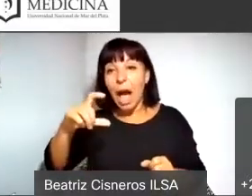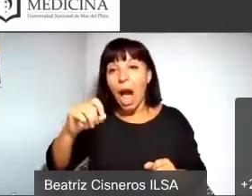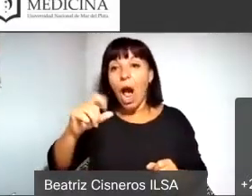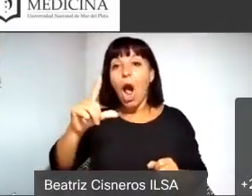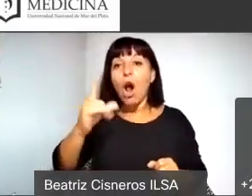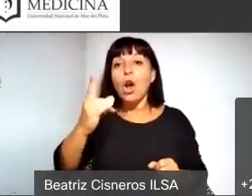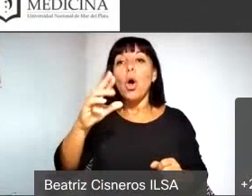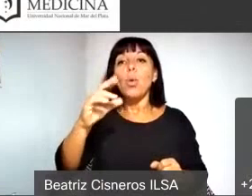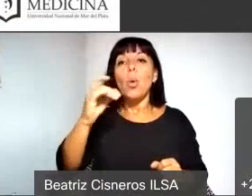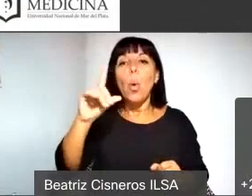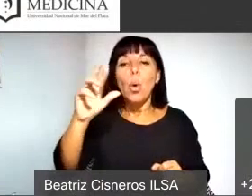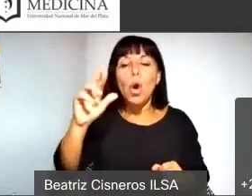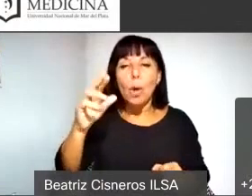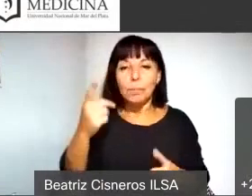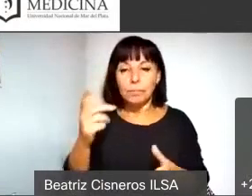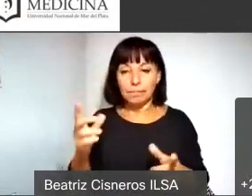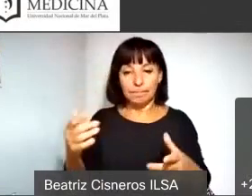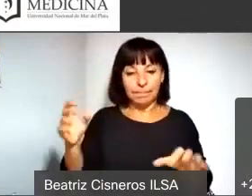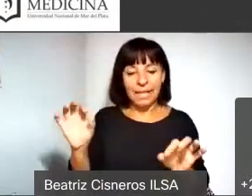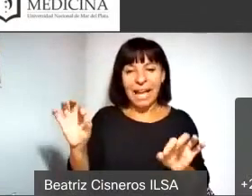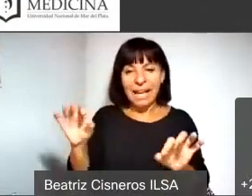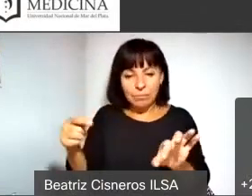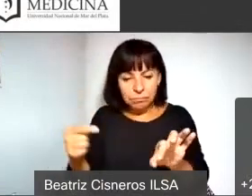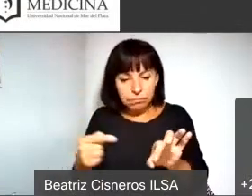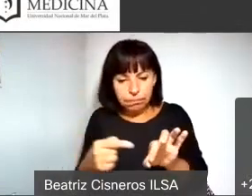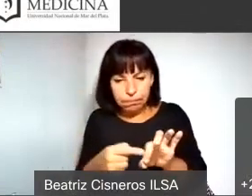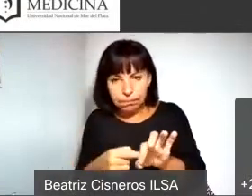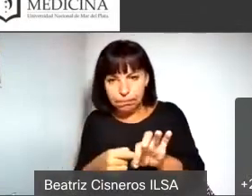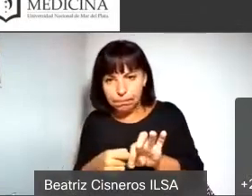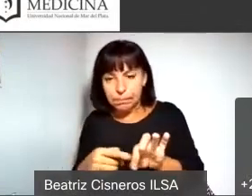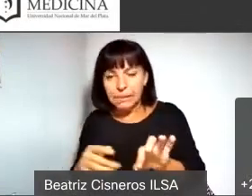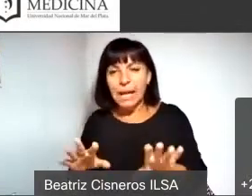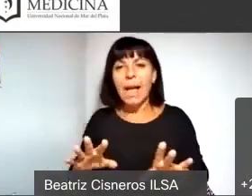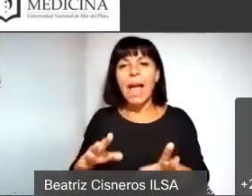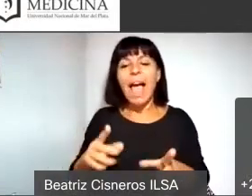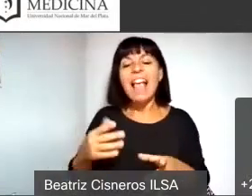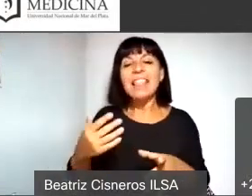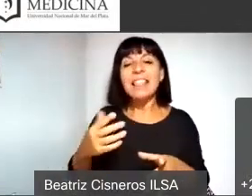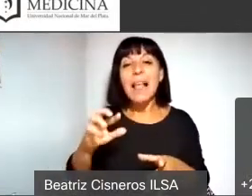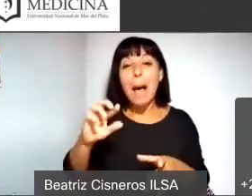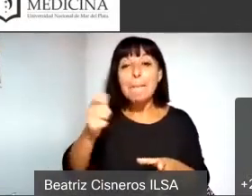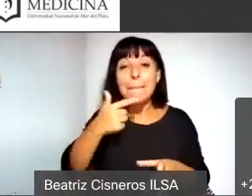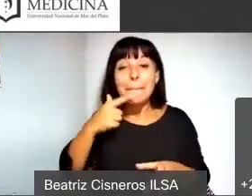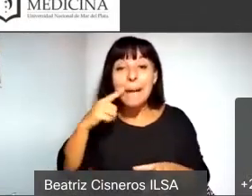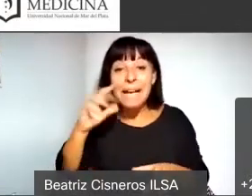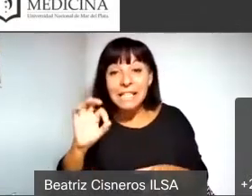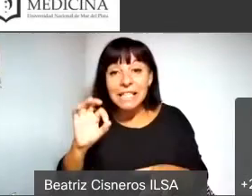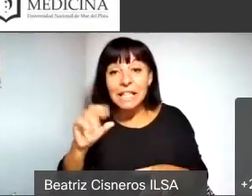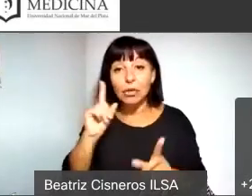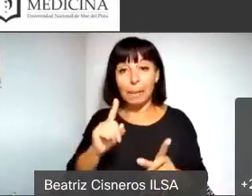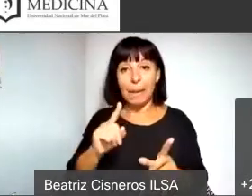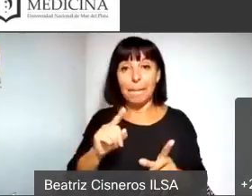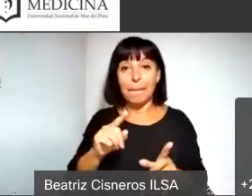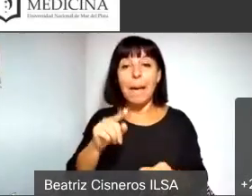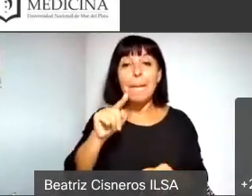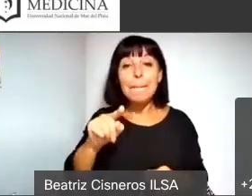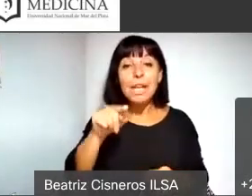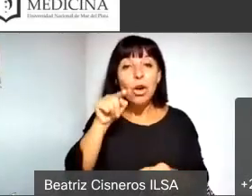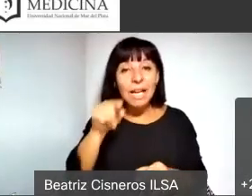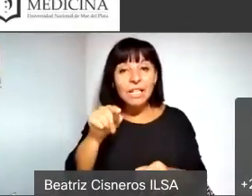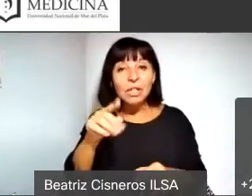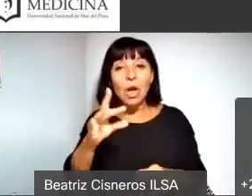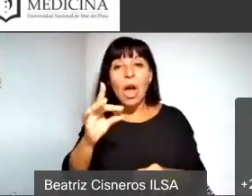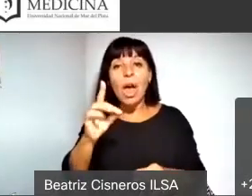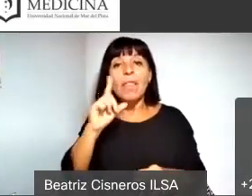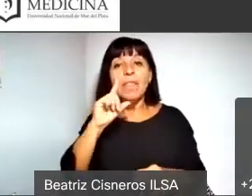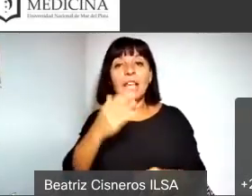la membrana plasmática a través de transporte pasivo también, pero a través de lo que se conoce como difusión facilitada. No es